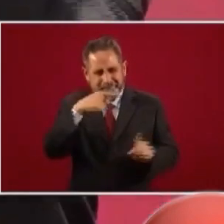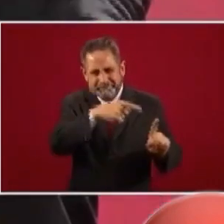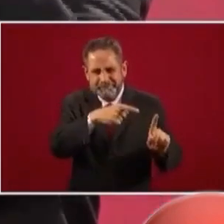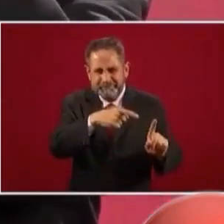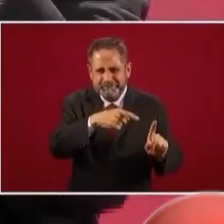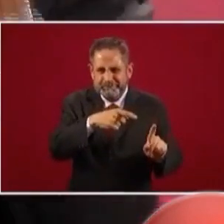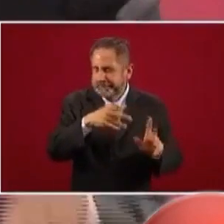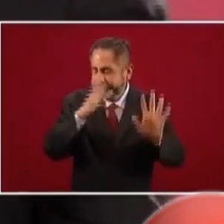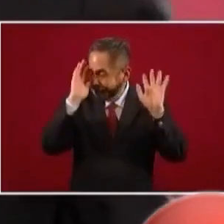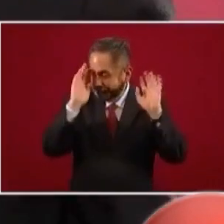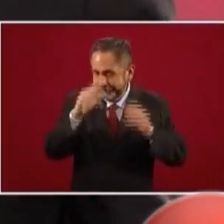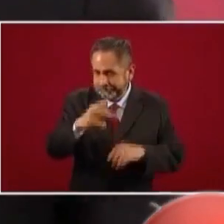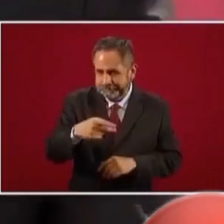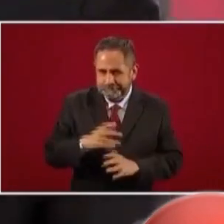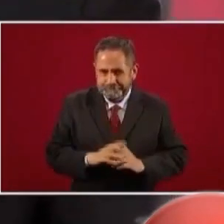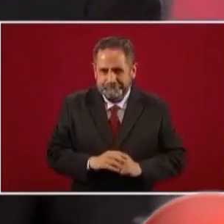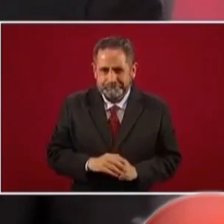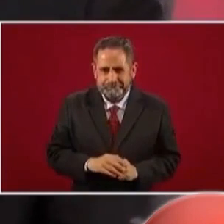además porque